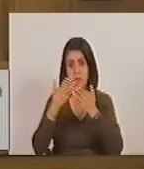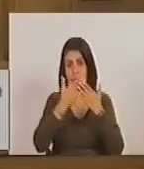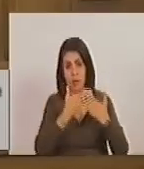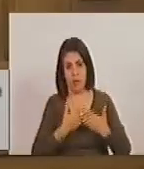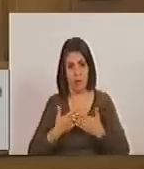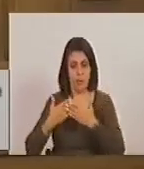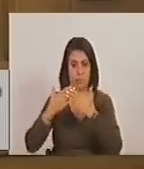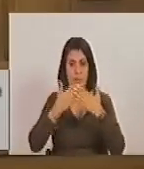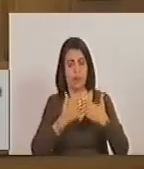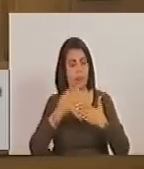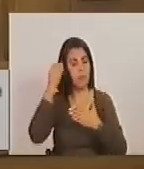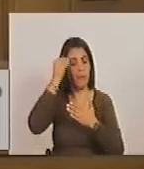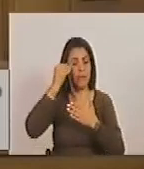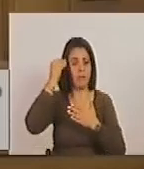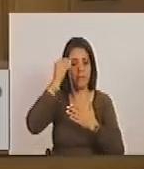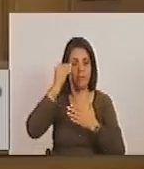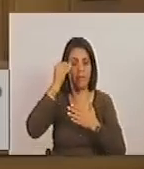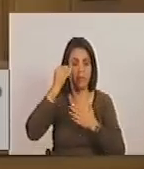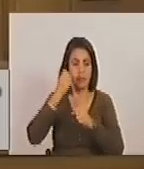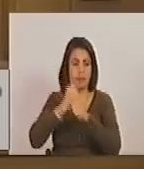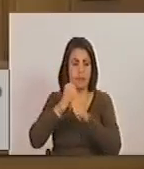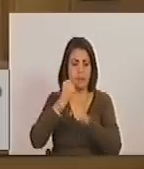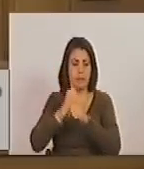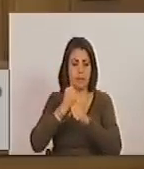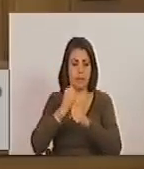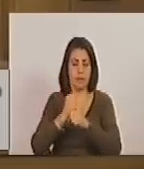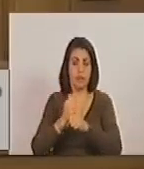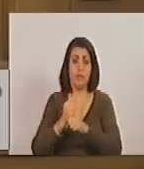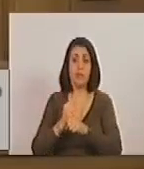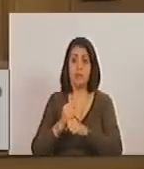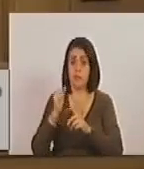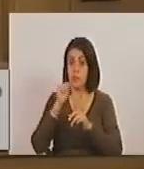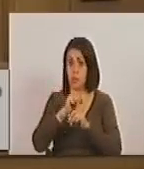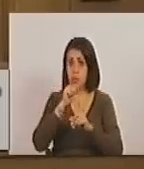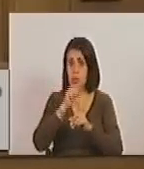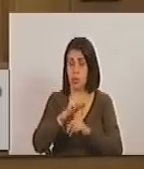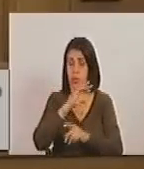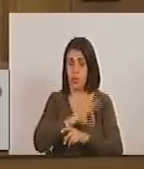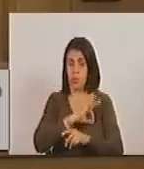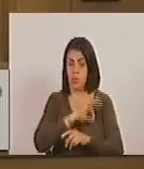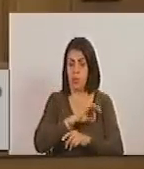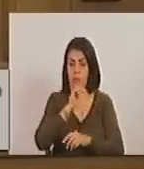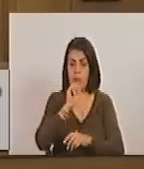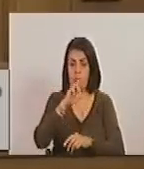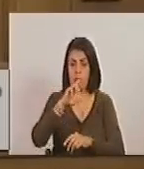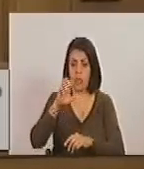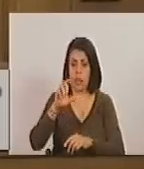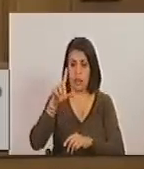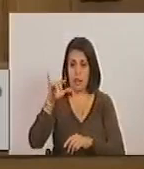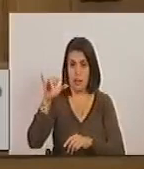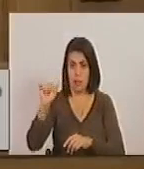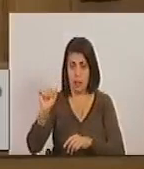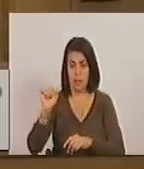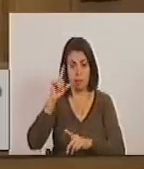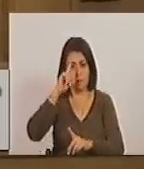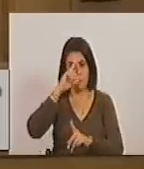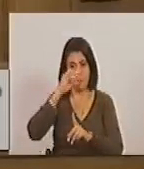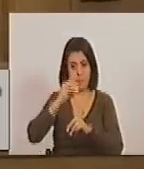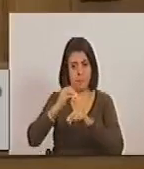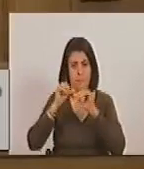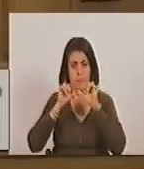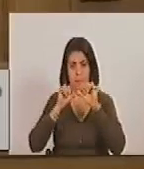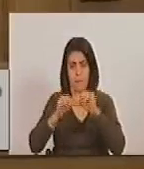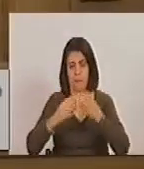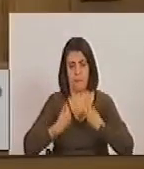estudiar el pensamiento, obra de la luchadora social Argelia Laya, con el objeto de